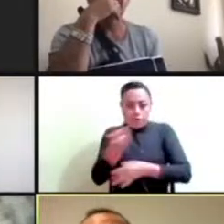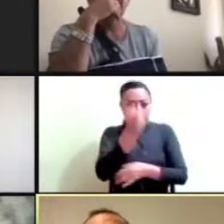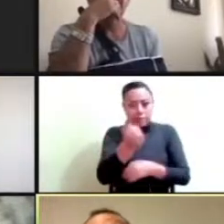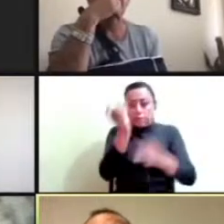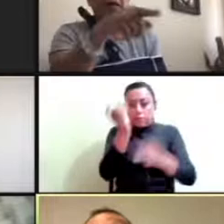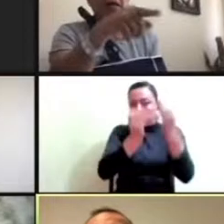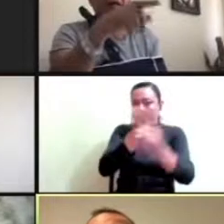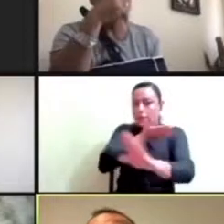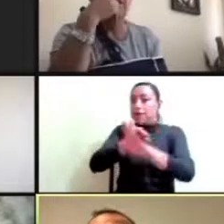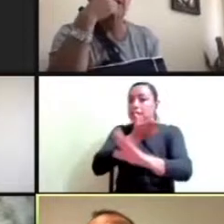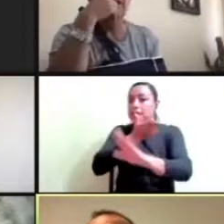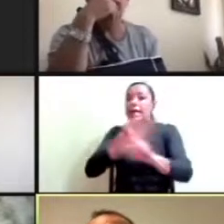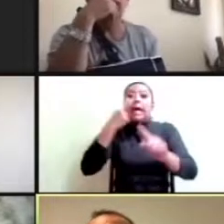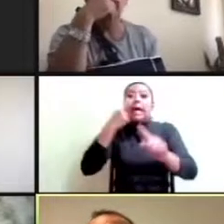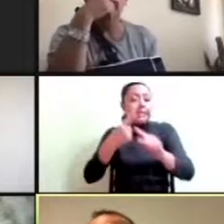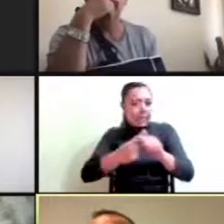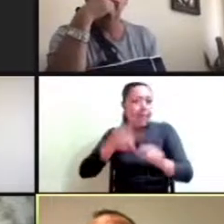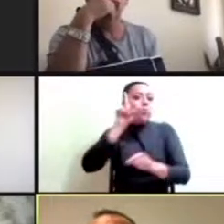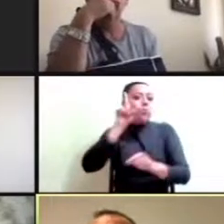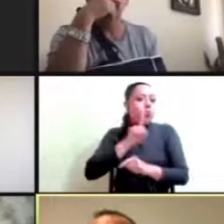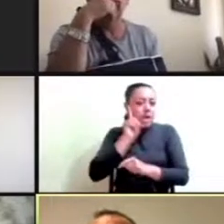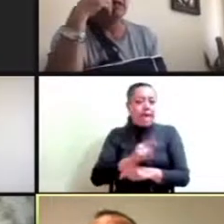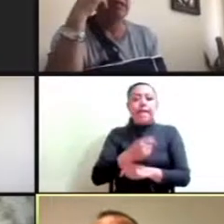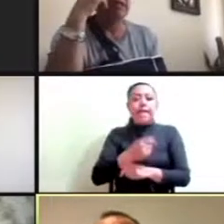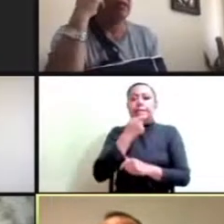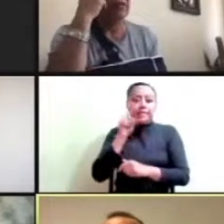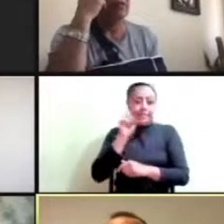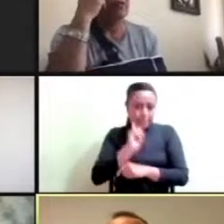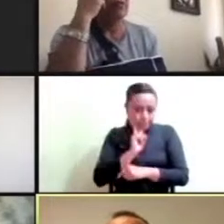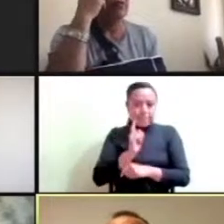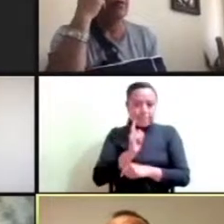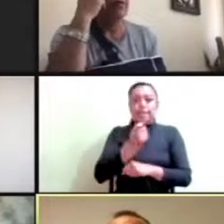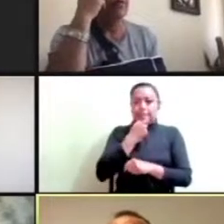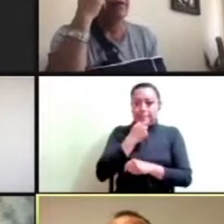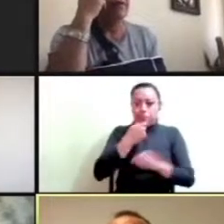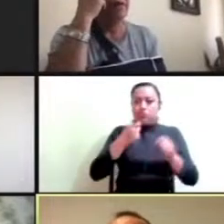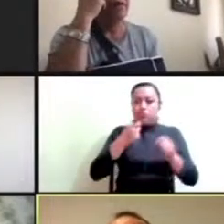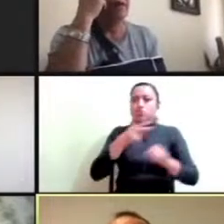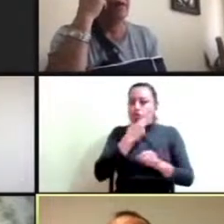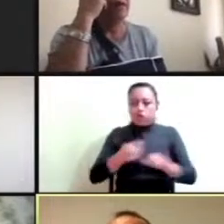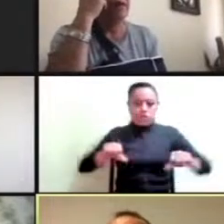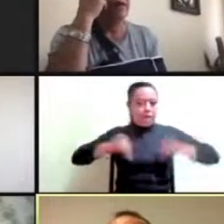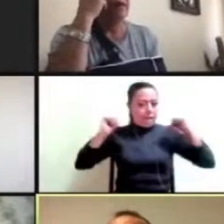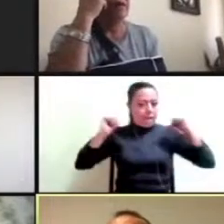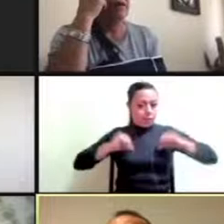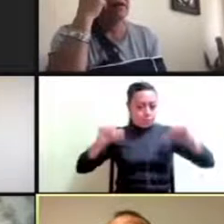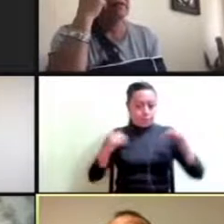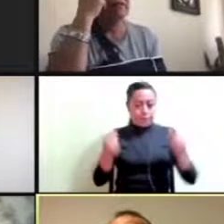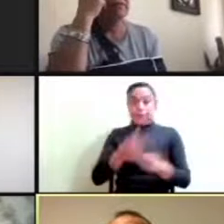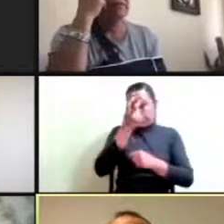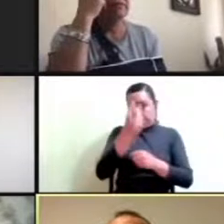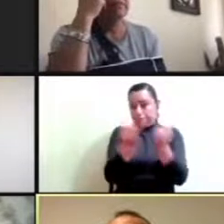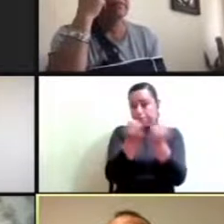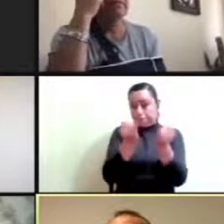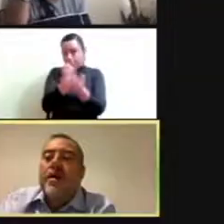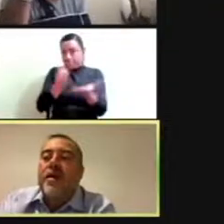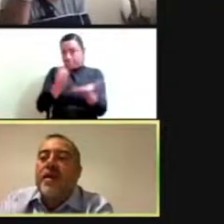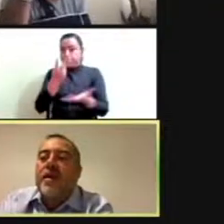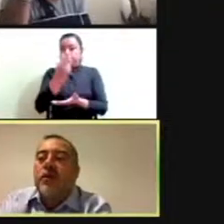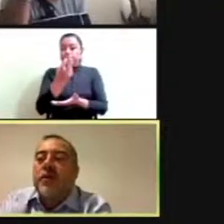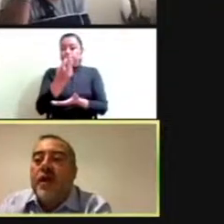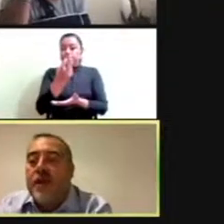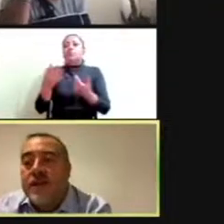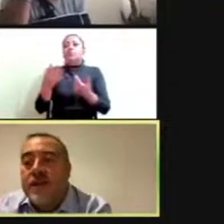principalmente a mujeres, niñas, niños y adolescentes. Cabe mencionar que actualmente es una de las causas de divorcio. Ahora bien, entre las